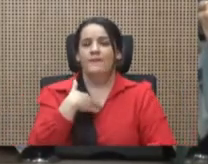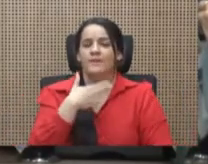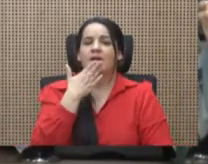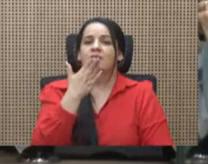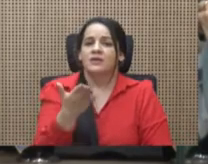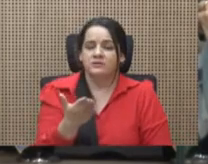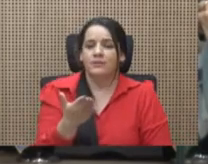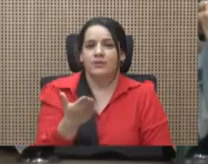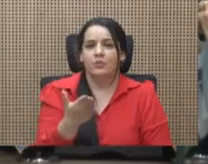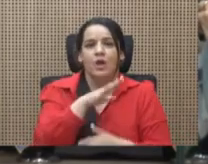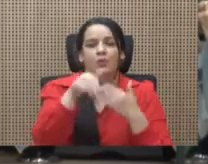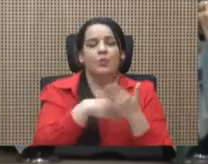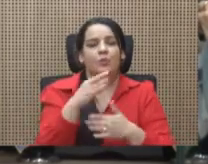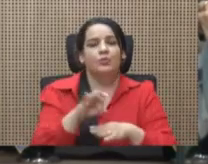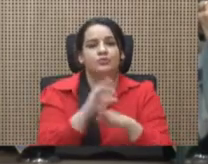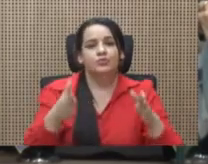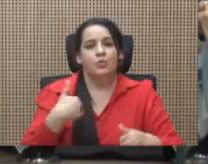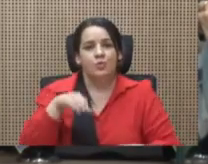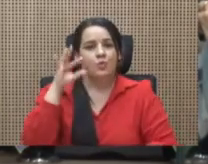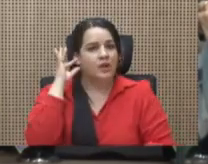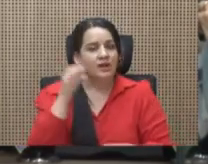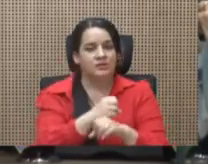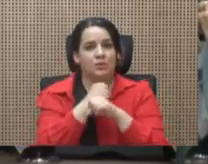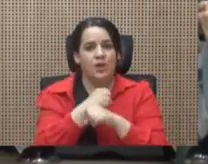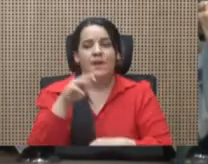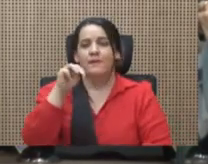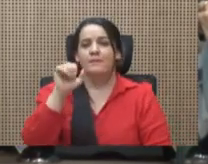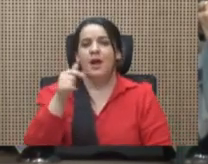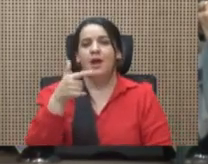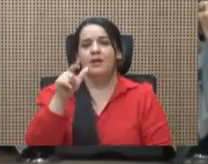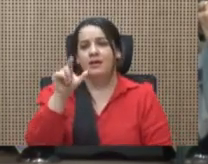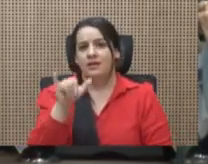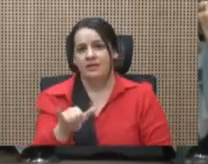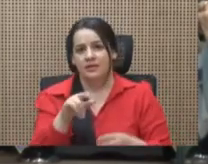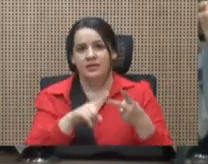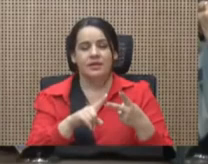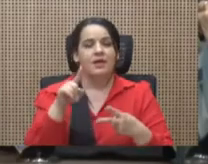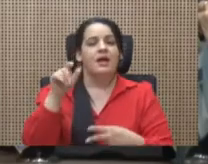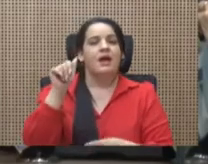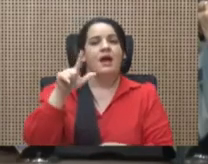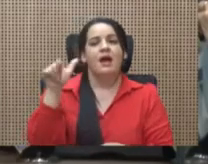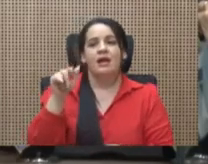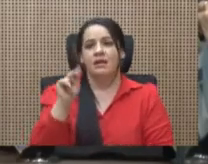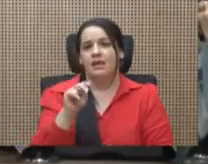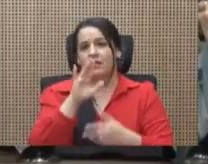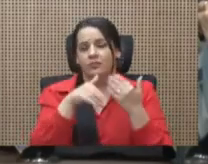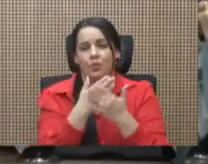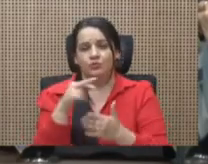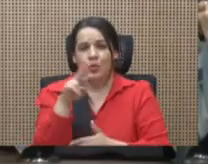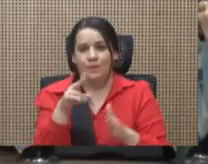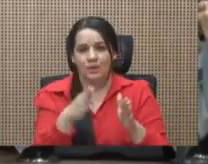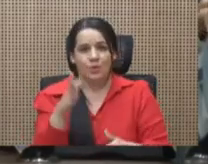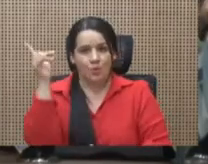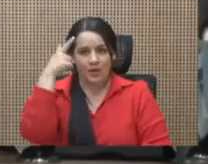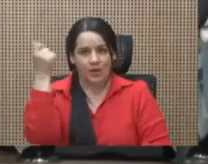todas las y los funcionarios de seguridad, a doña Magali, a don Alan, a todos los compañeros que estuvieron con nosotros en Guanacaste, a